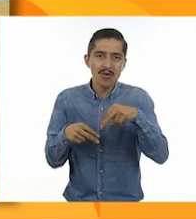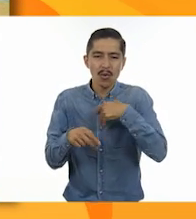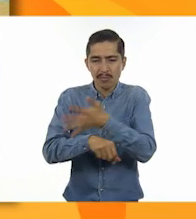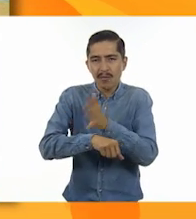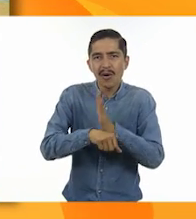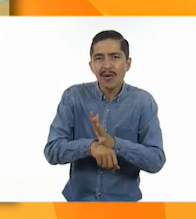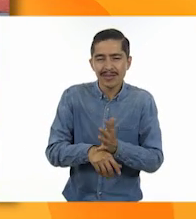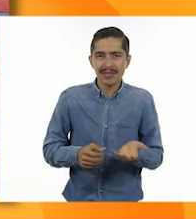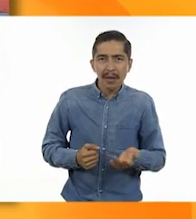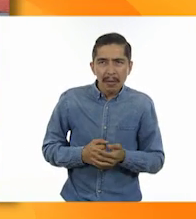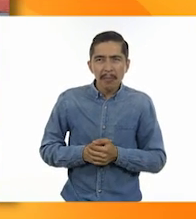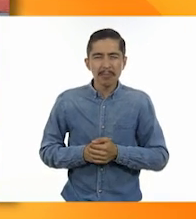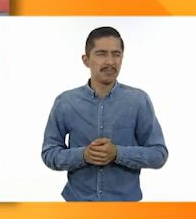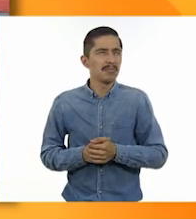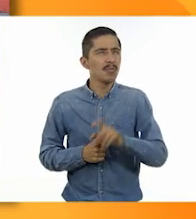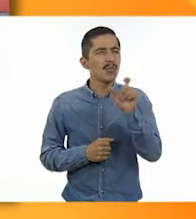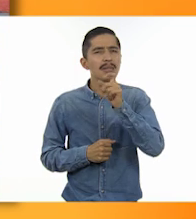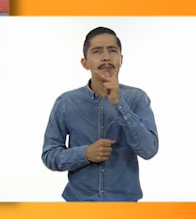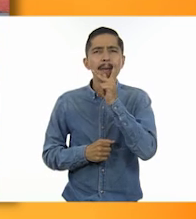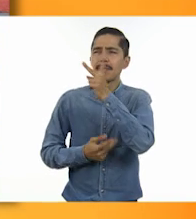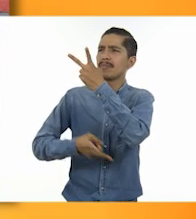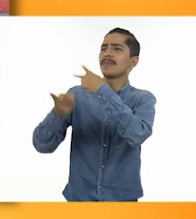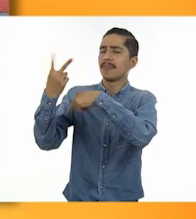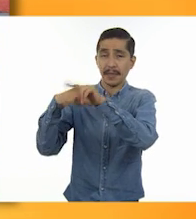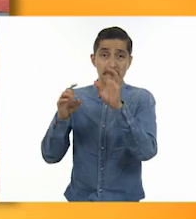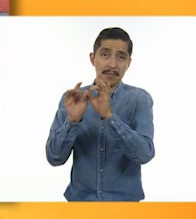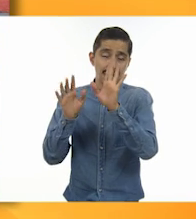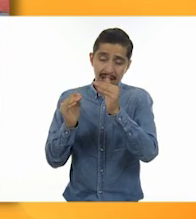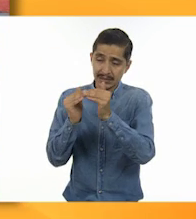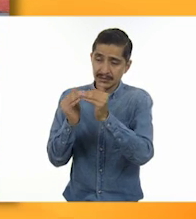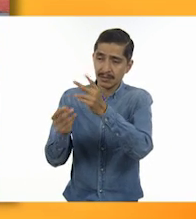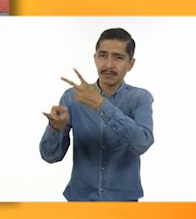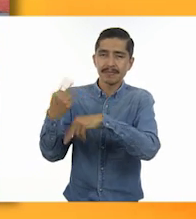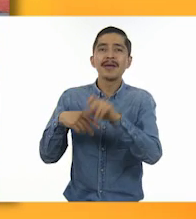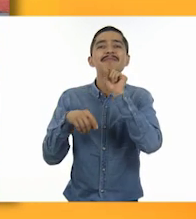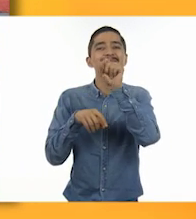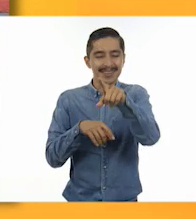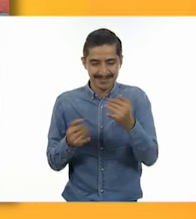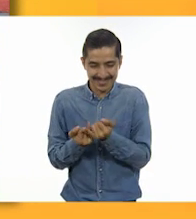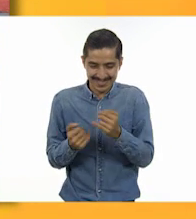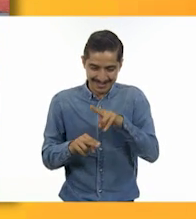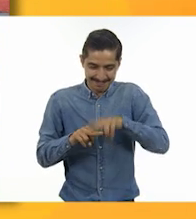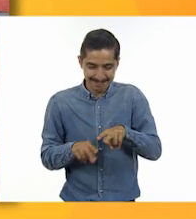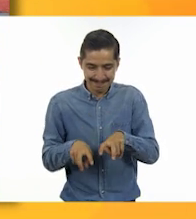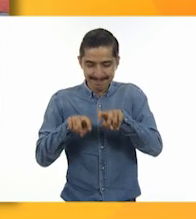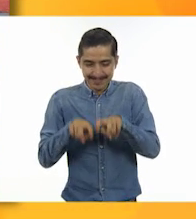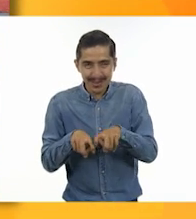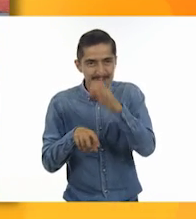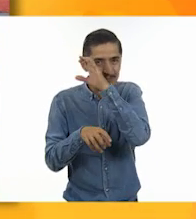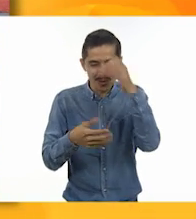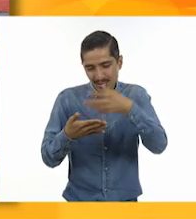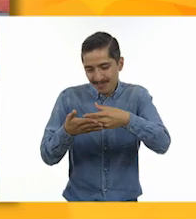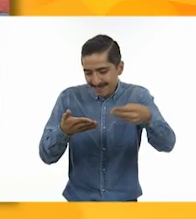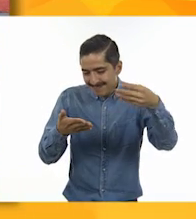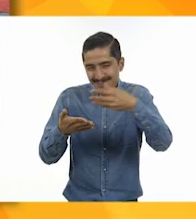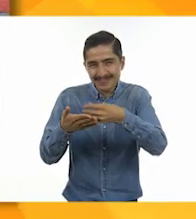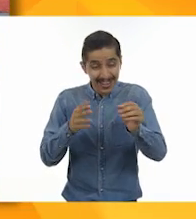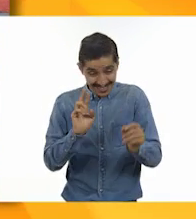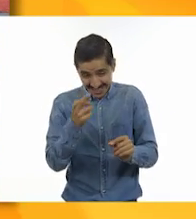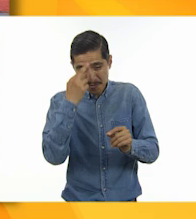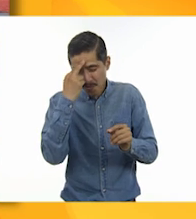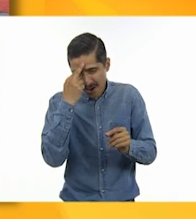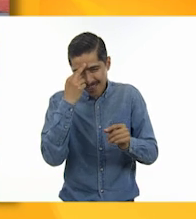portero. Cuando papá llegó a casa, también se sentó a ver fotos. ¿Te